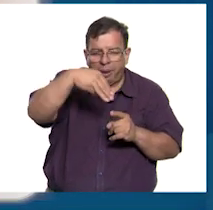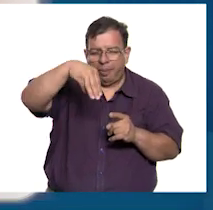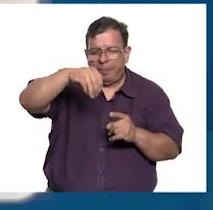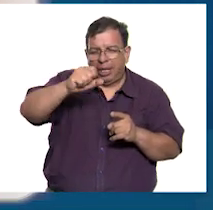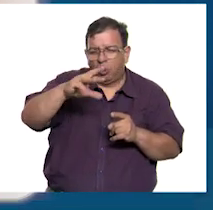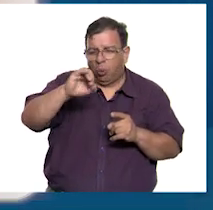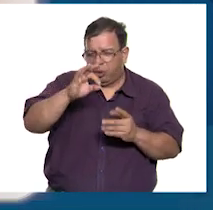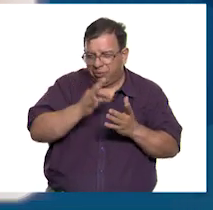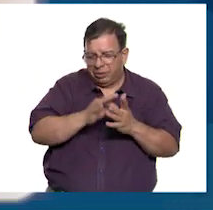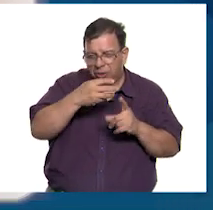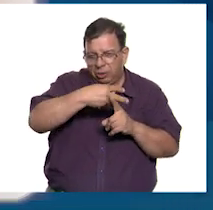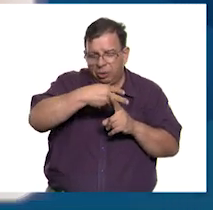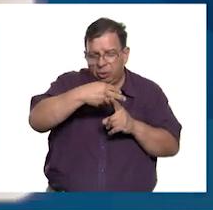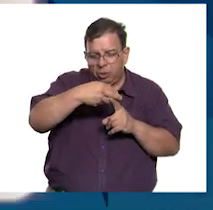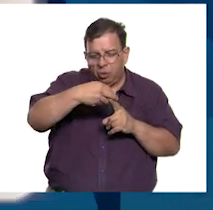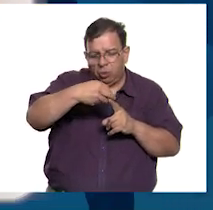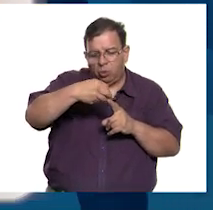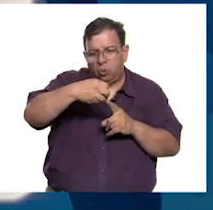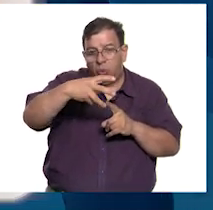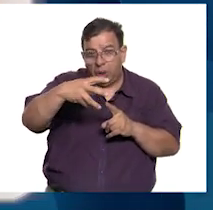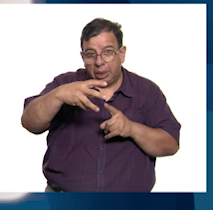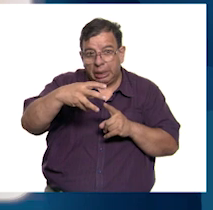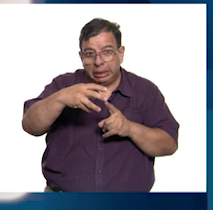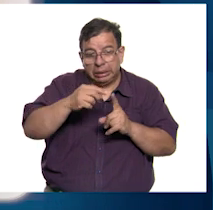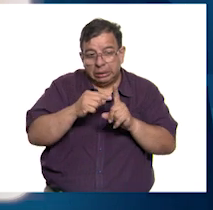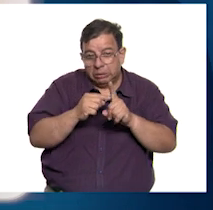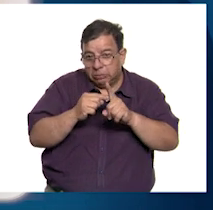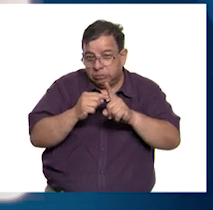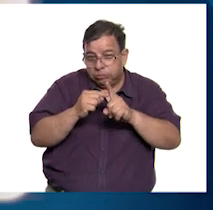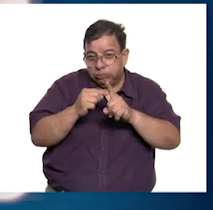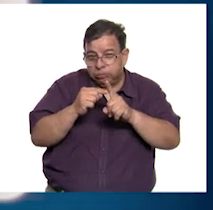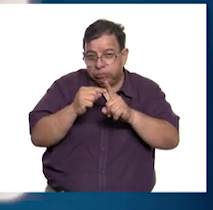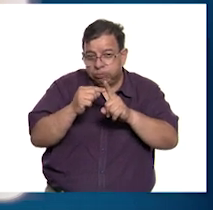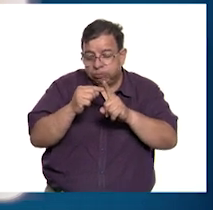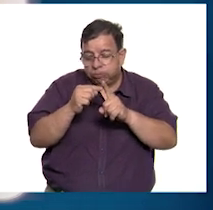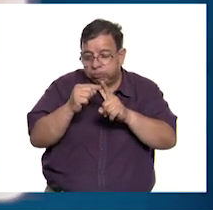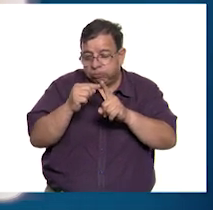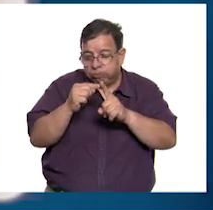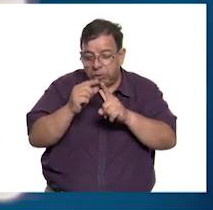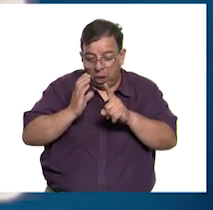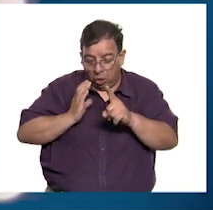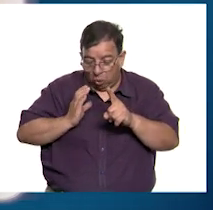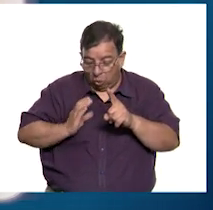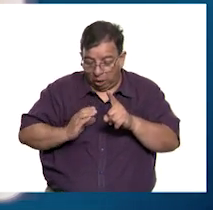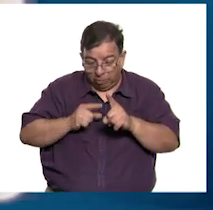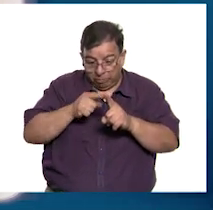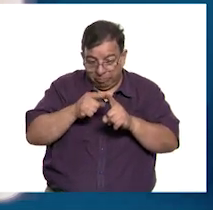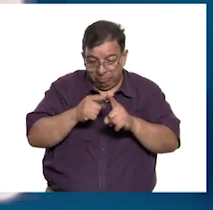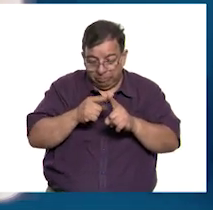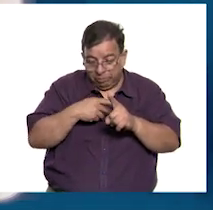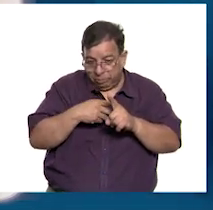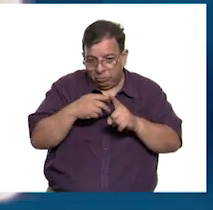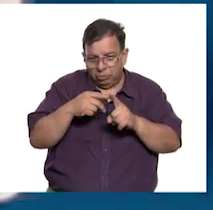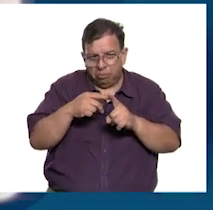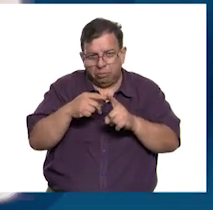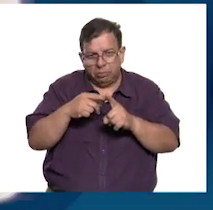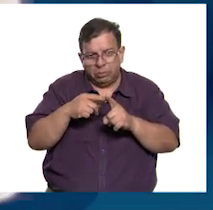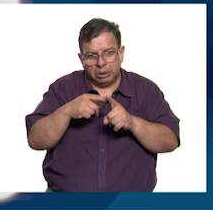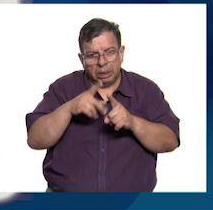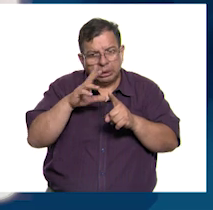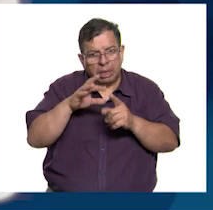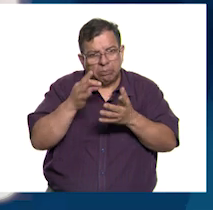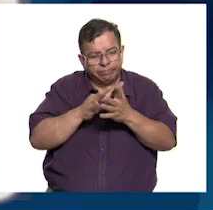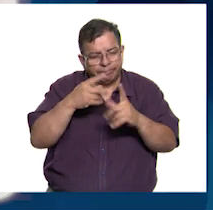termómetro y se dilata. Cuando alcanza la misma temperatura que el cuerpo, entonces el mercurio